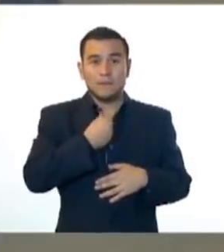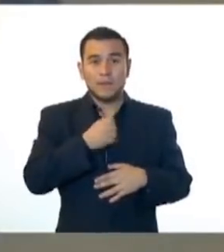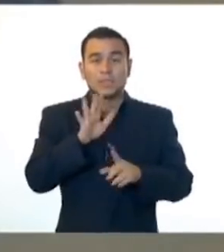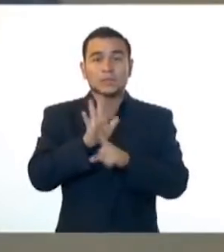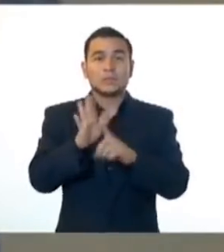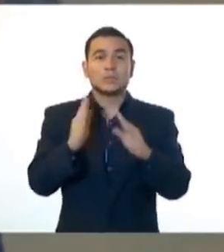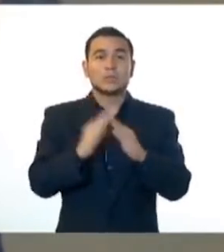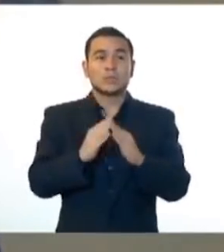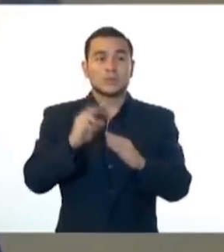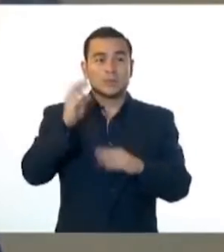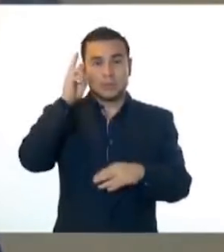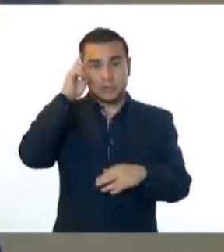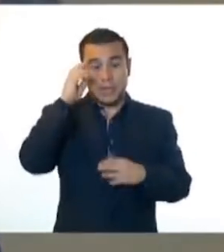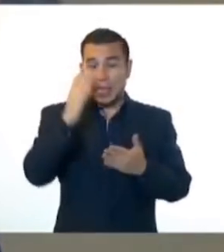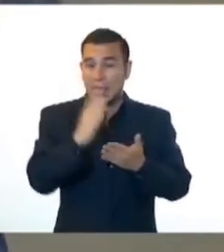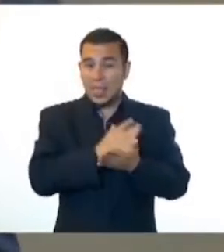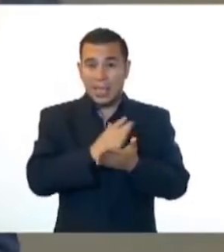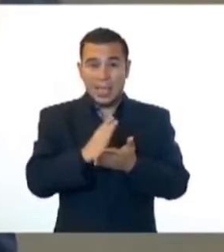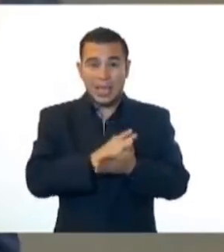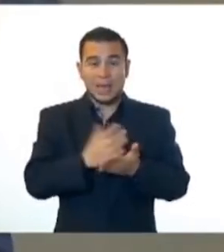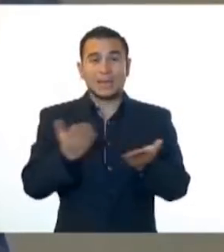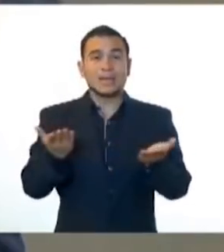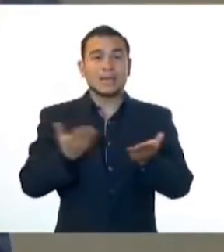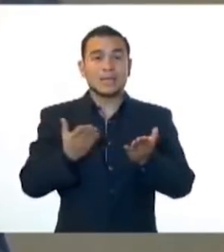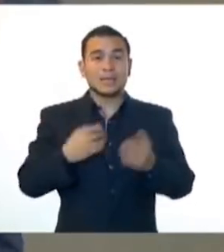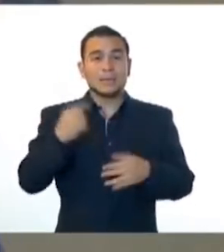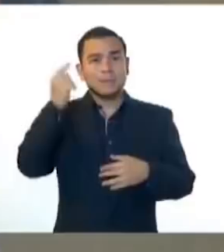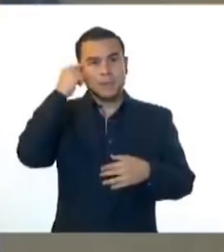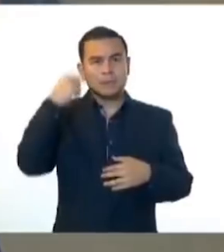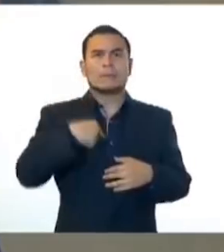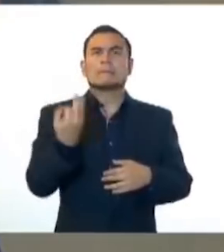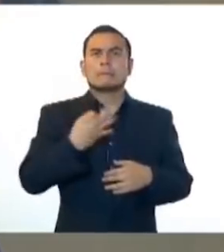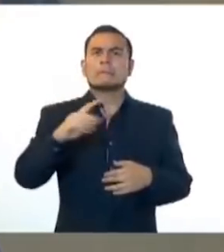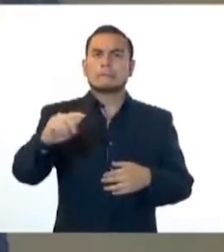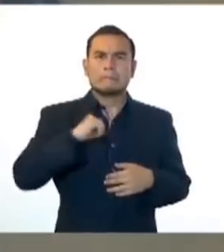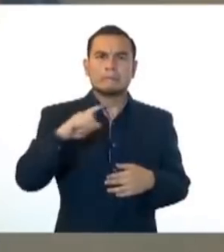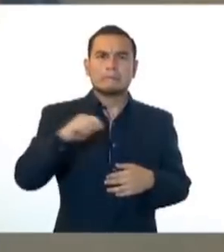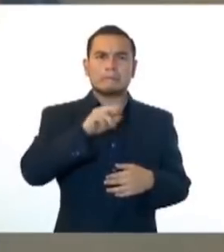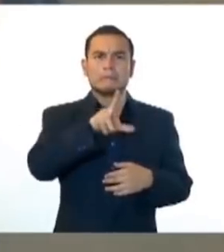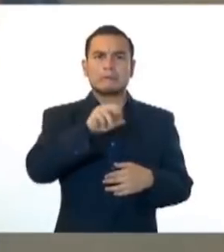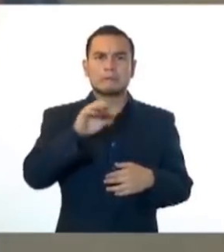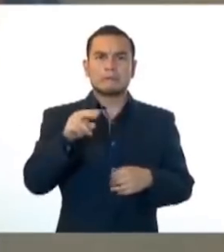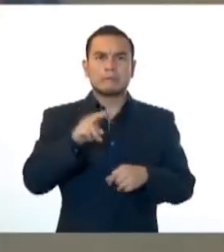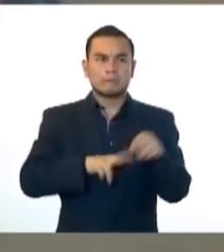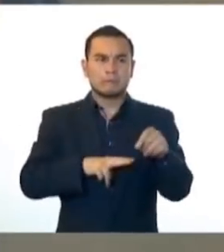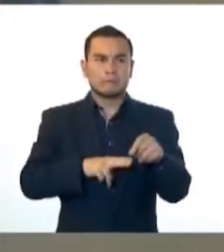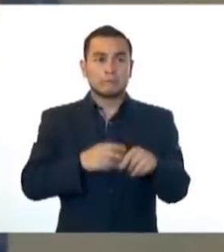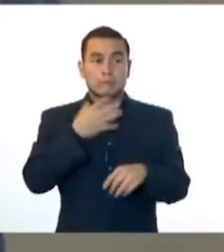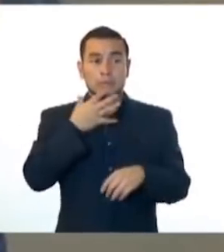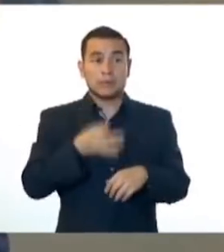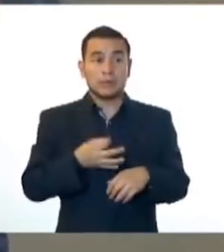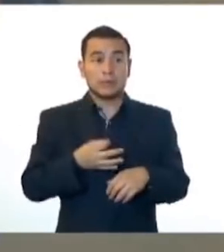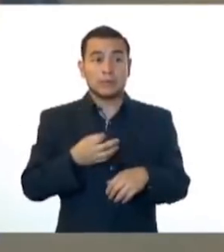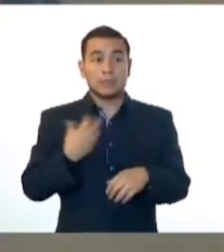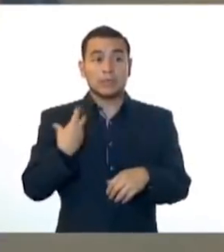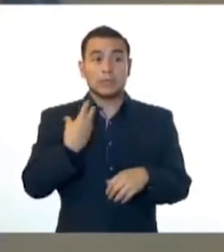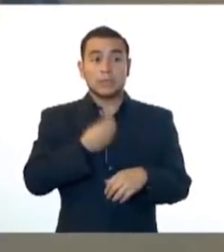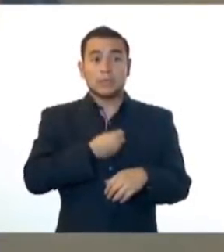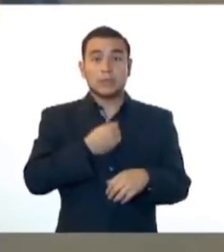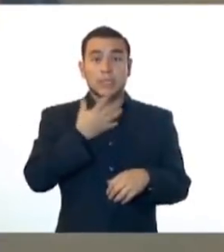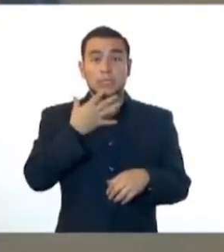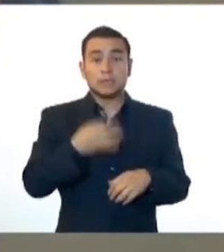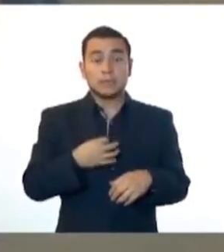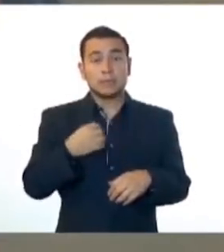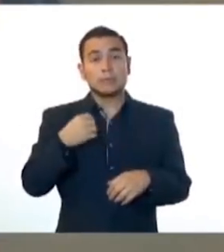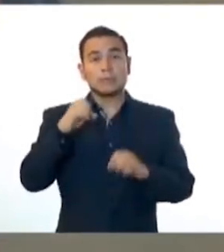viven en su vivienda, ninguno sale beneficiado y usted sigue creyendo que usted debe ser beneficiado. Entonces puede poner su reclamo y nosotros, si el reclamo es